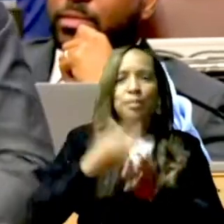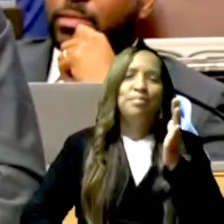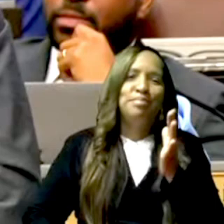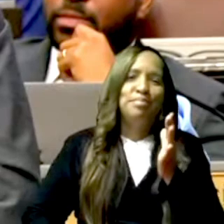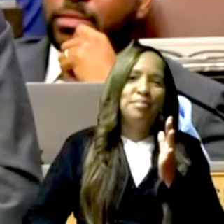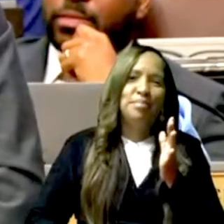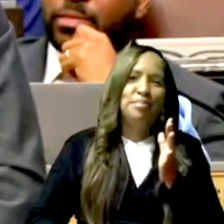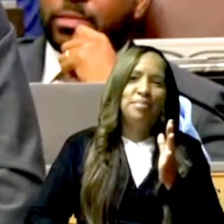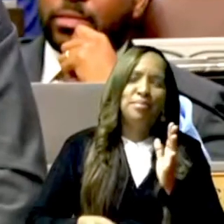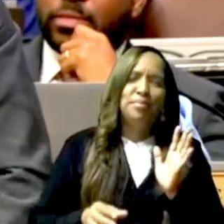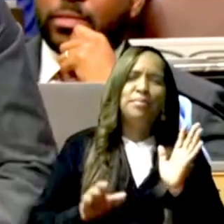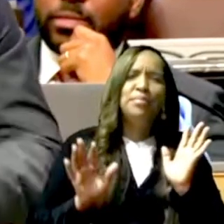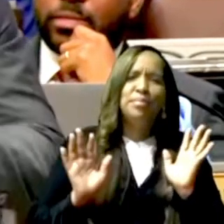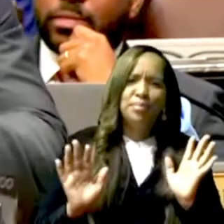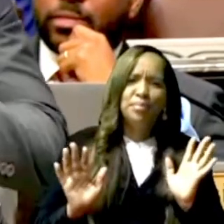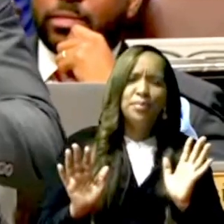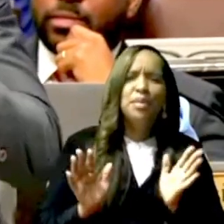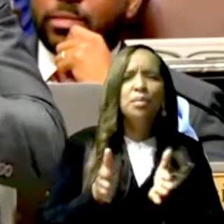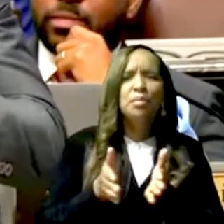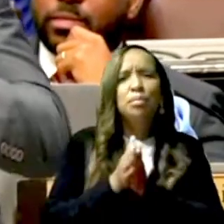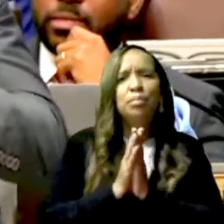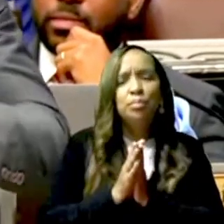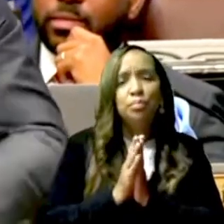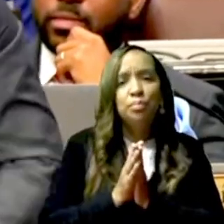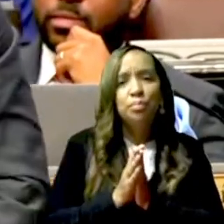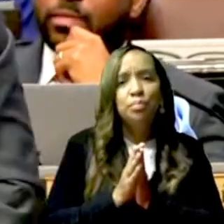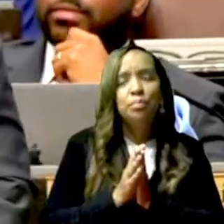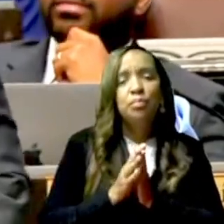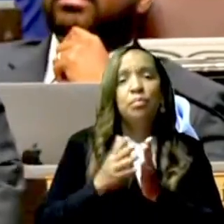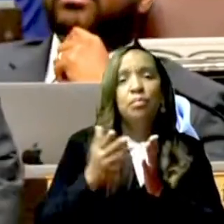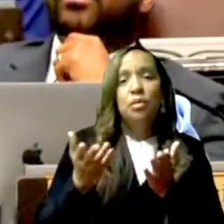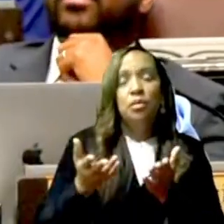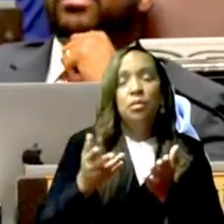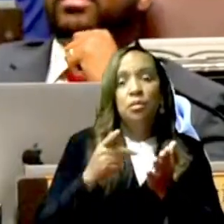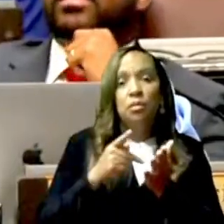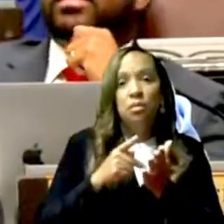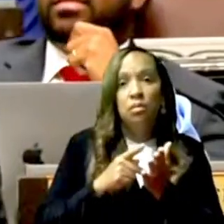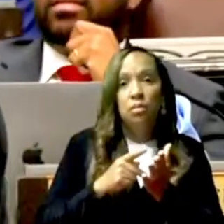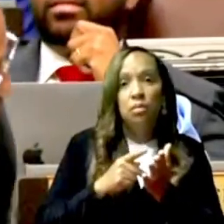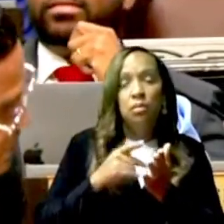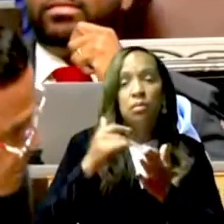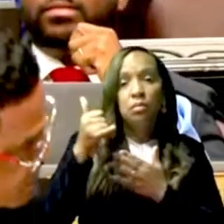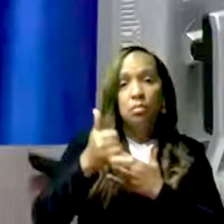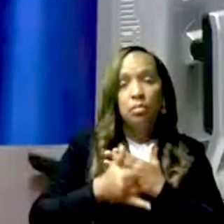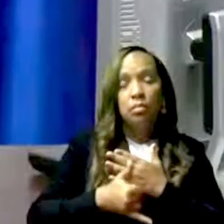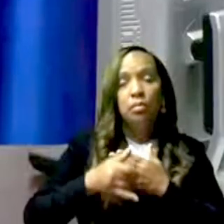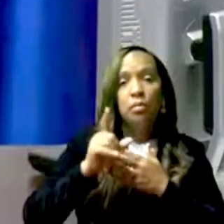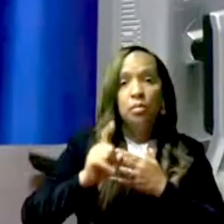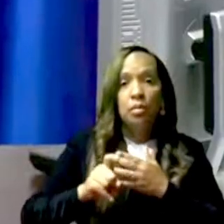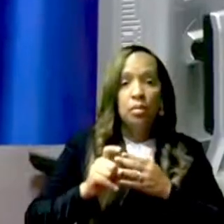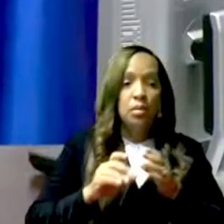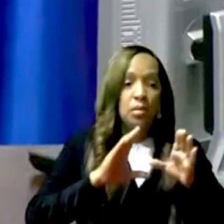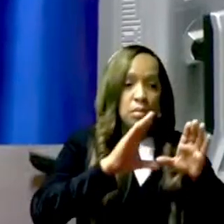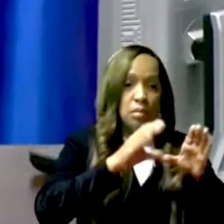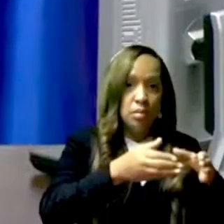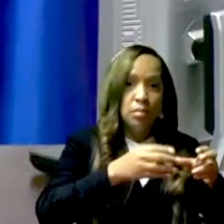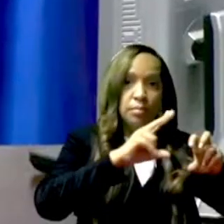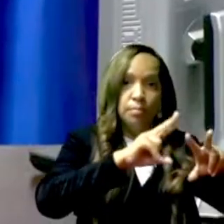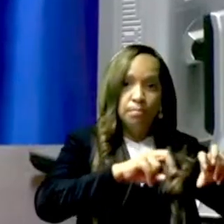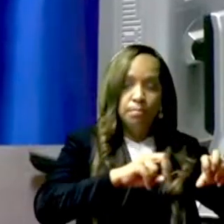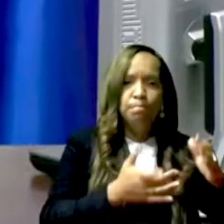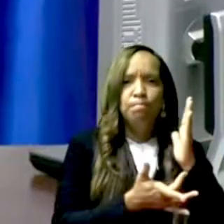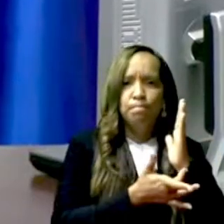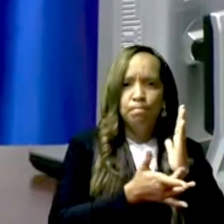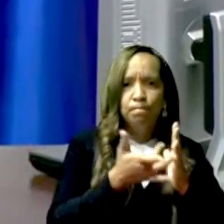en contra del consumidor dominicano. Por eso solicito que este proyecto vaya a tecnología. Muchas gracias,